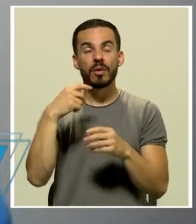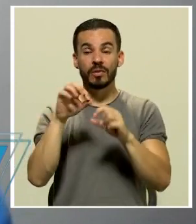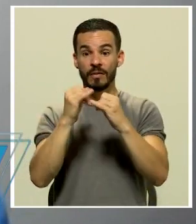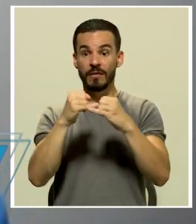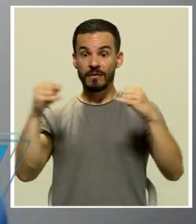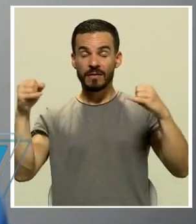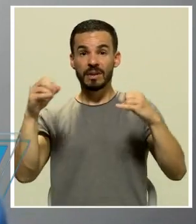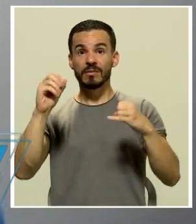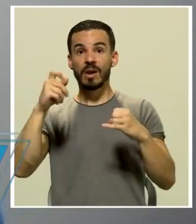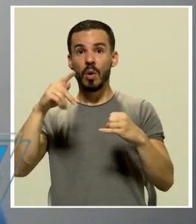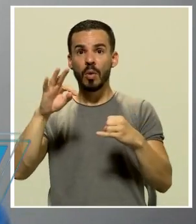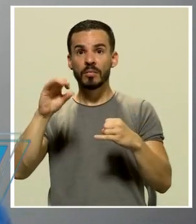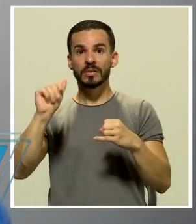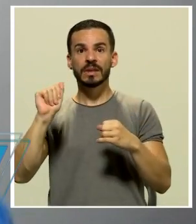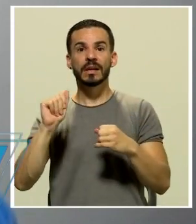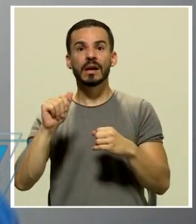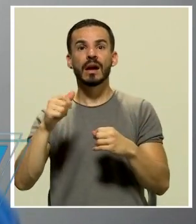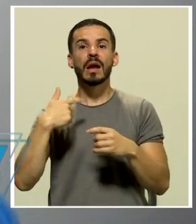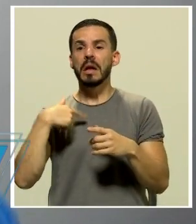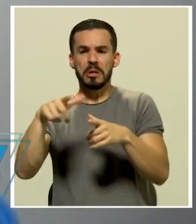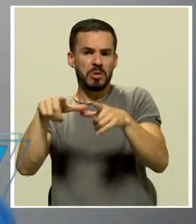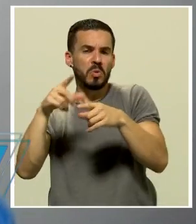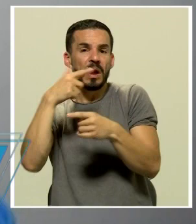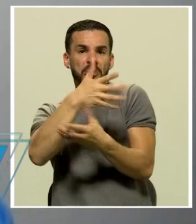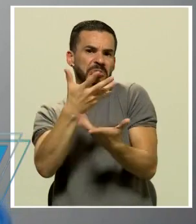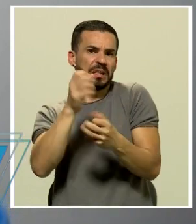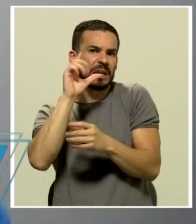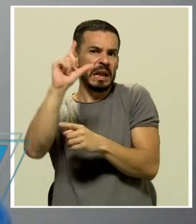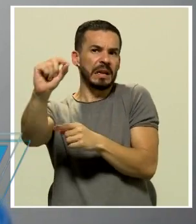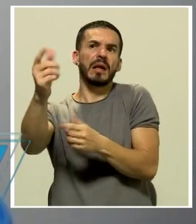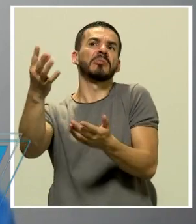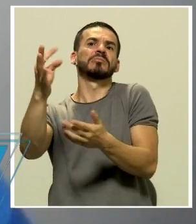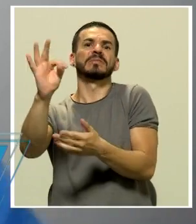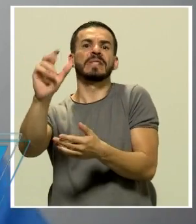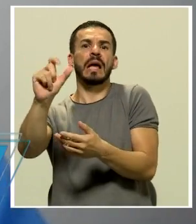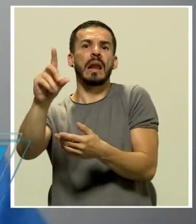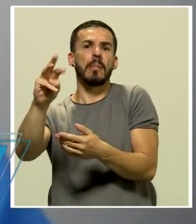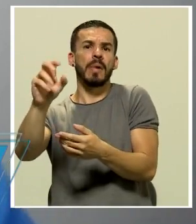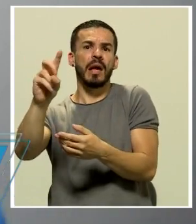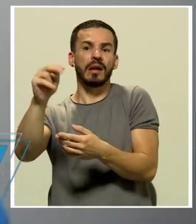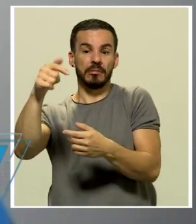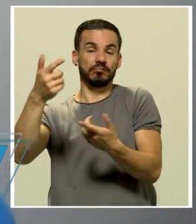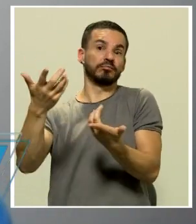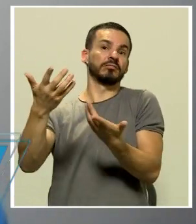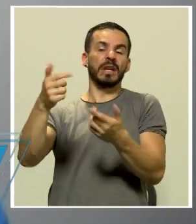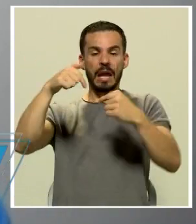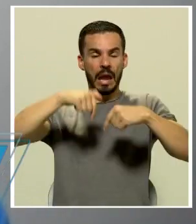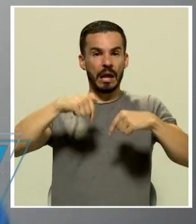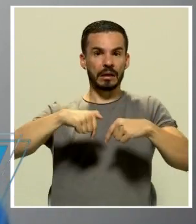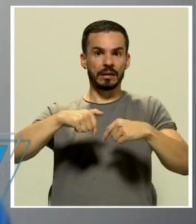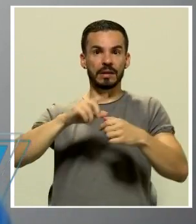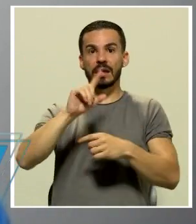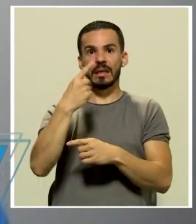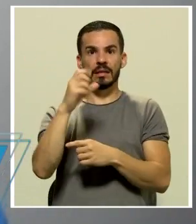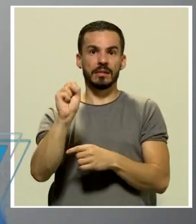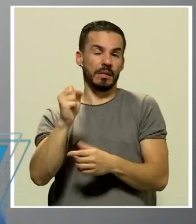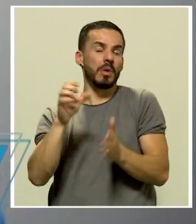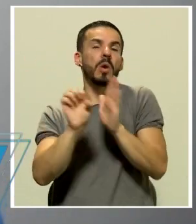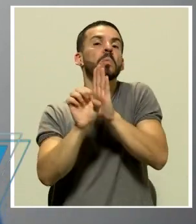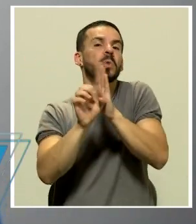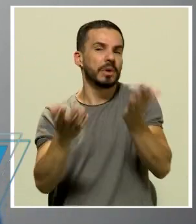en lugar que usted quiera lejano, Talamanca, que aquí en Desamparados.